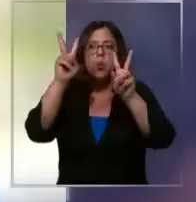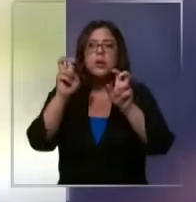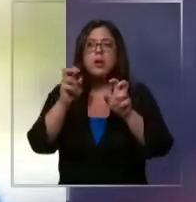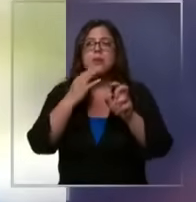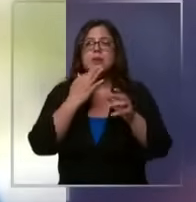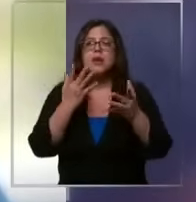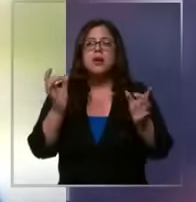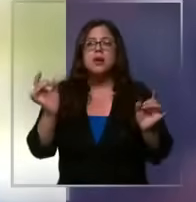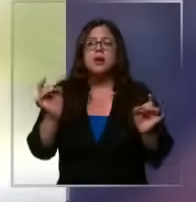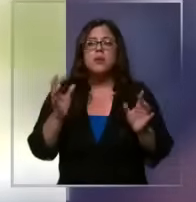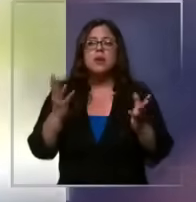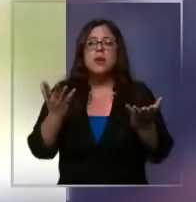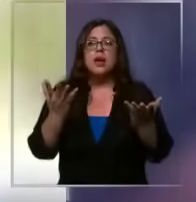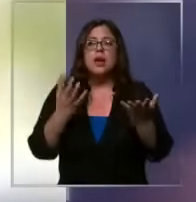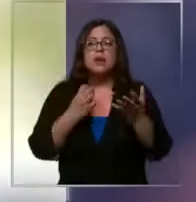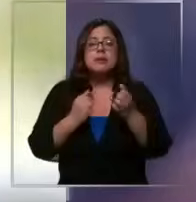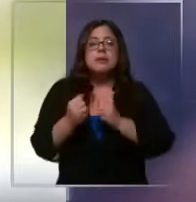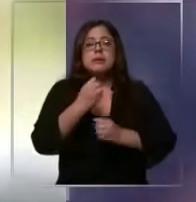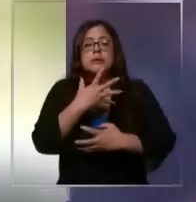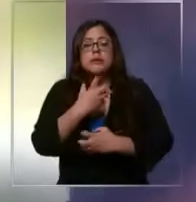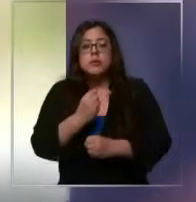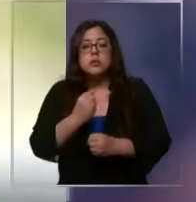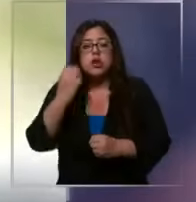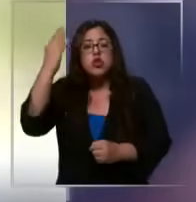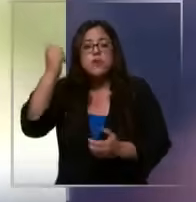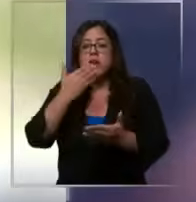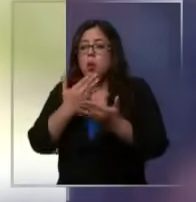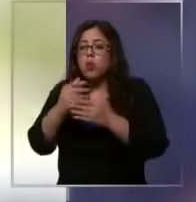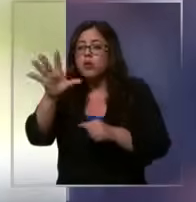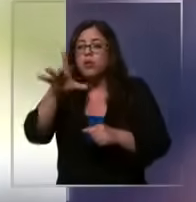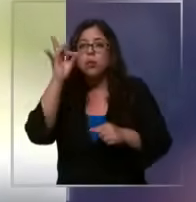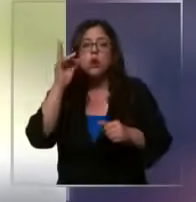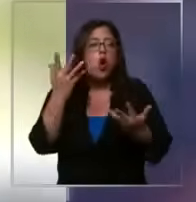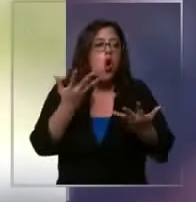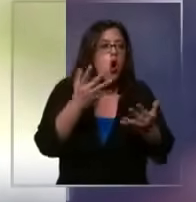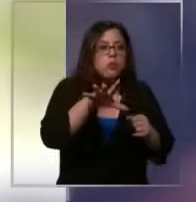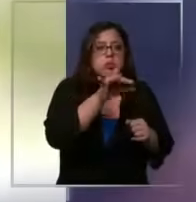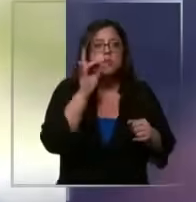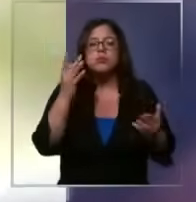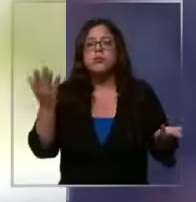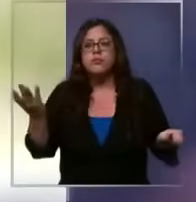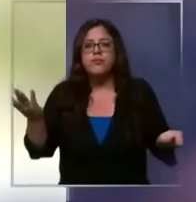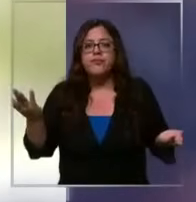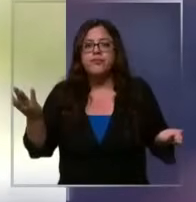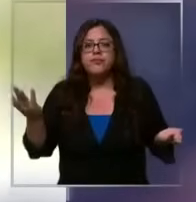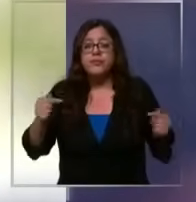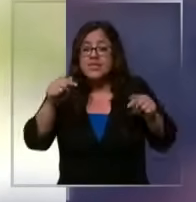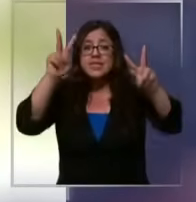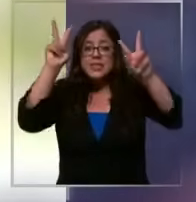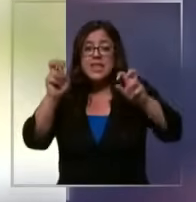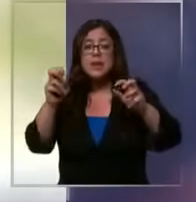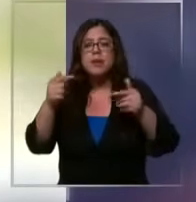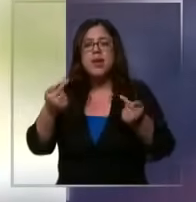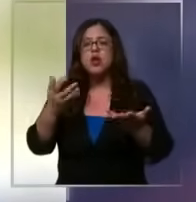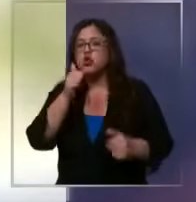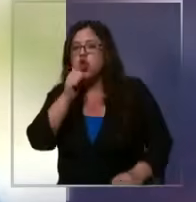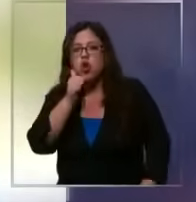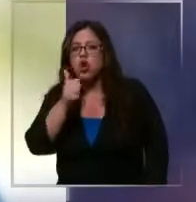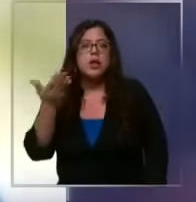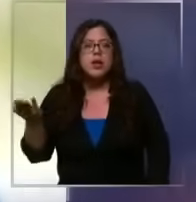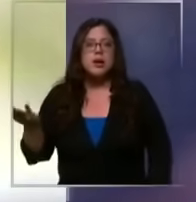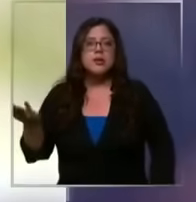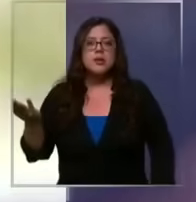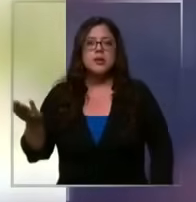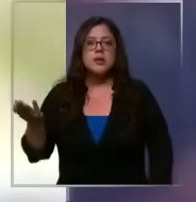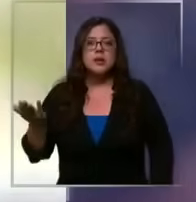estrés y una angustia de no saber cuándo lo voy a encontrar, cómo lo voy a encontrar. Y son cosas que estamos en el día a día